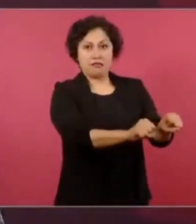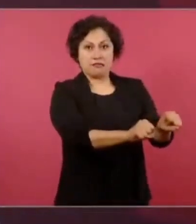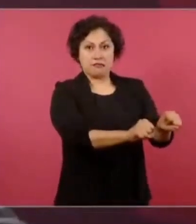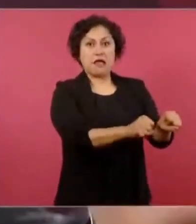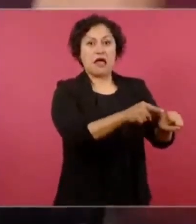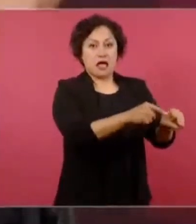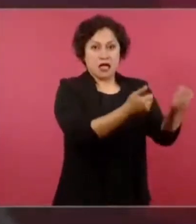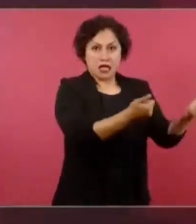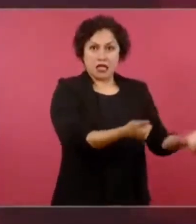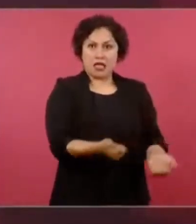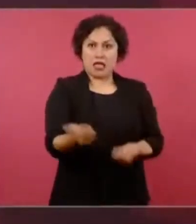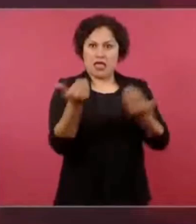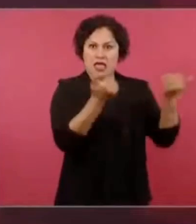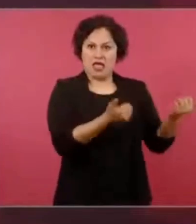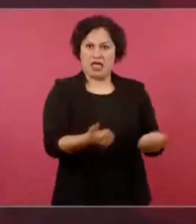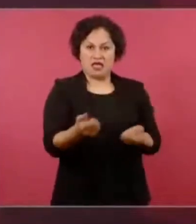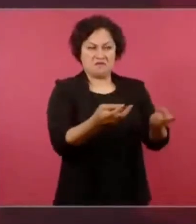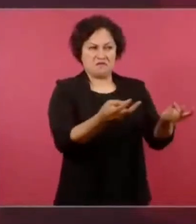con